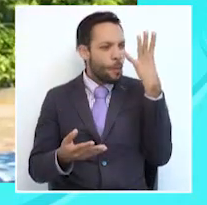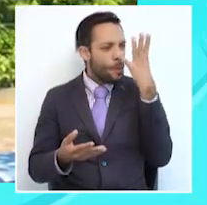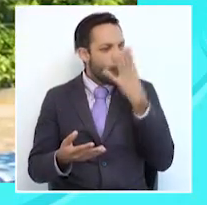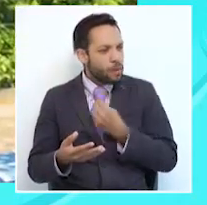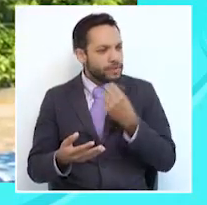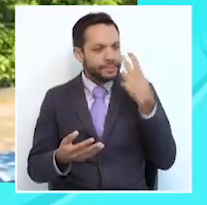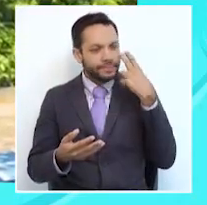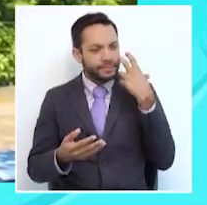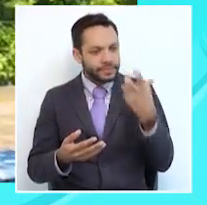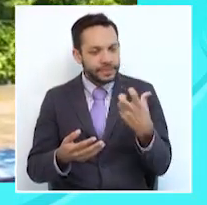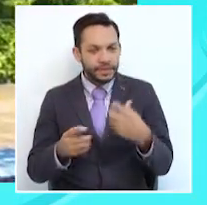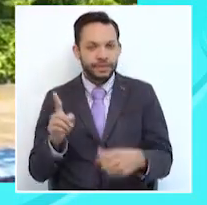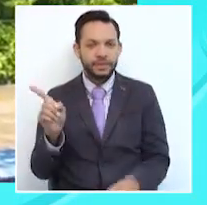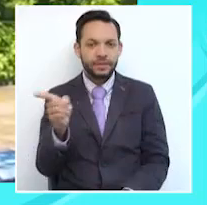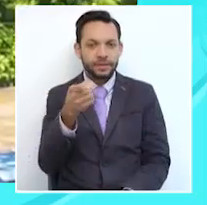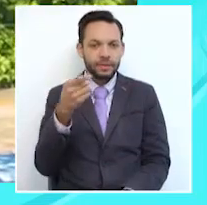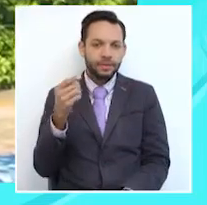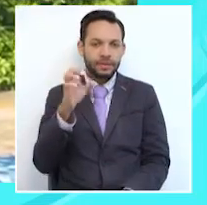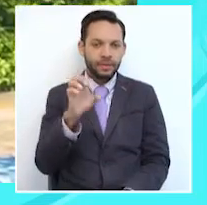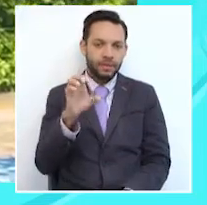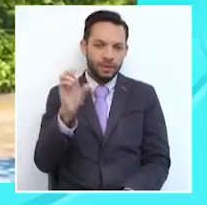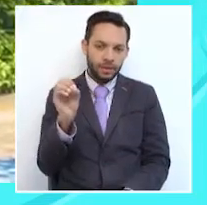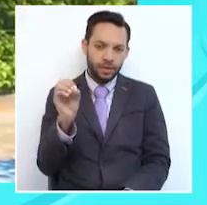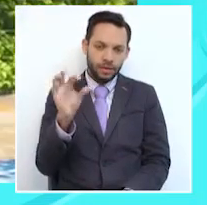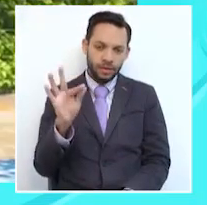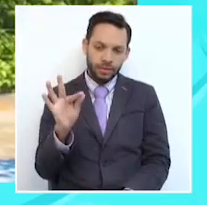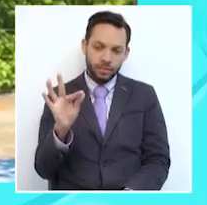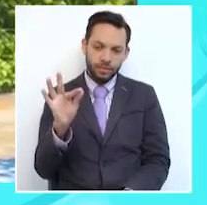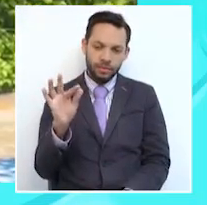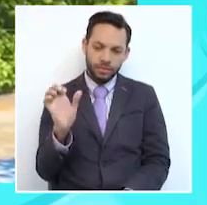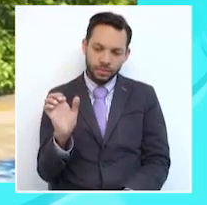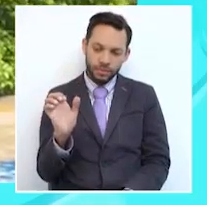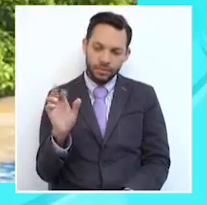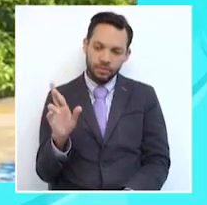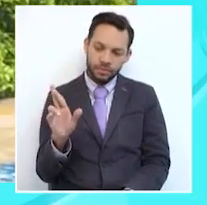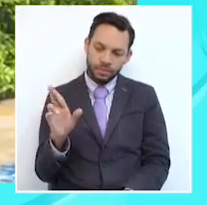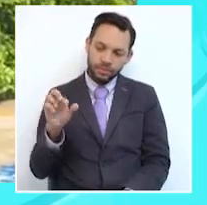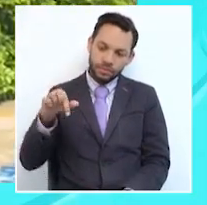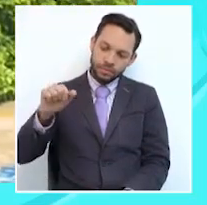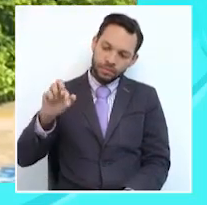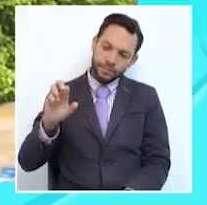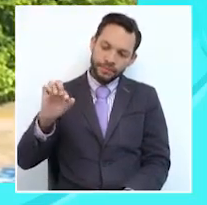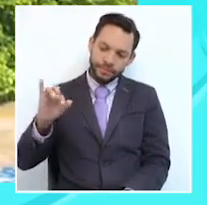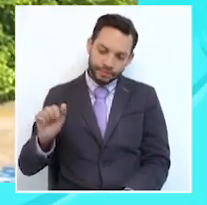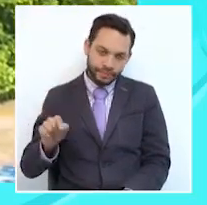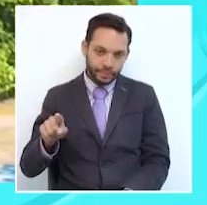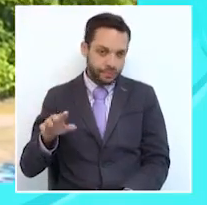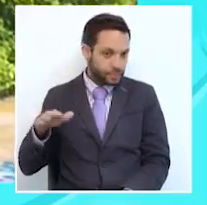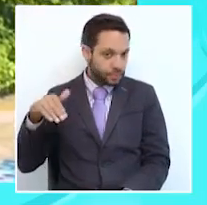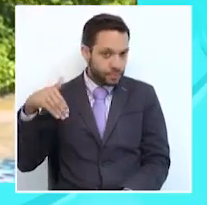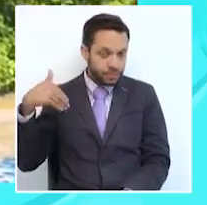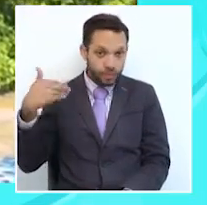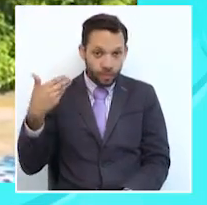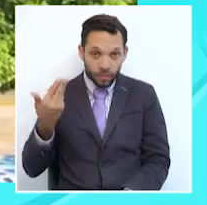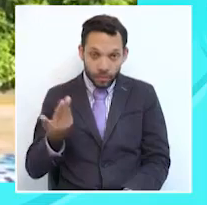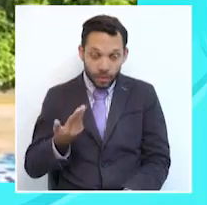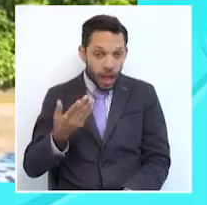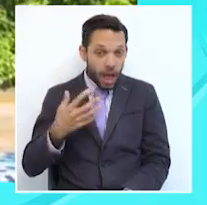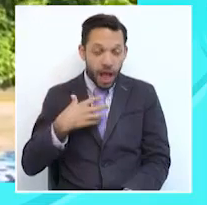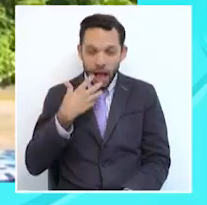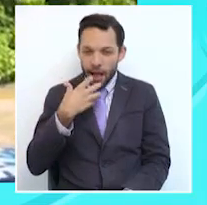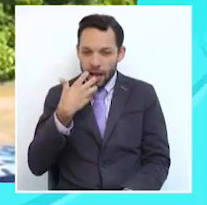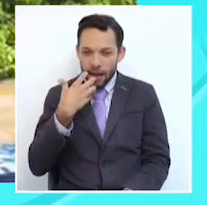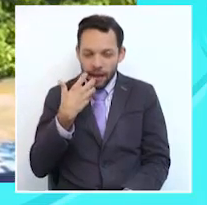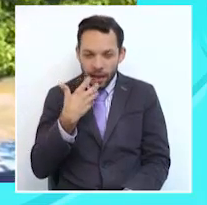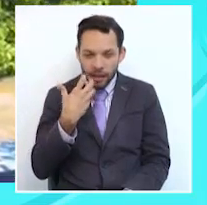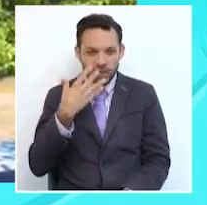geo terapia luego de estar en el baño turco para dilatar y aumentar la expresión de líquidos a